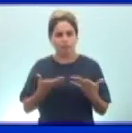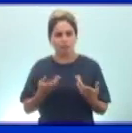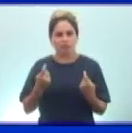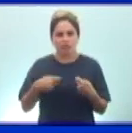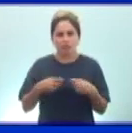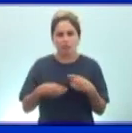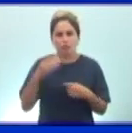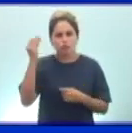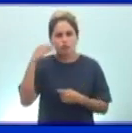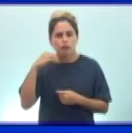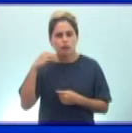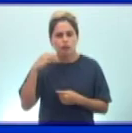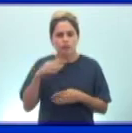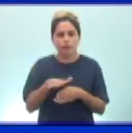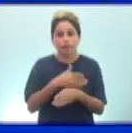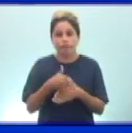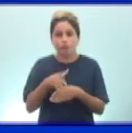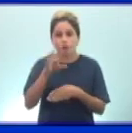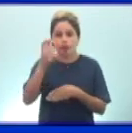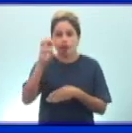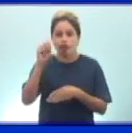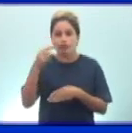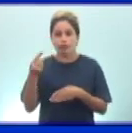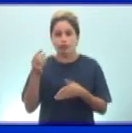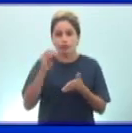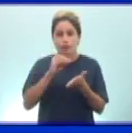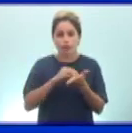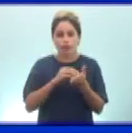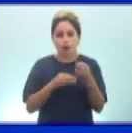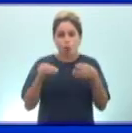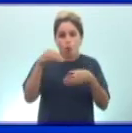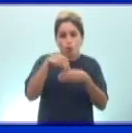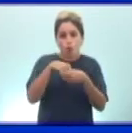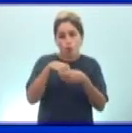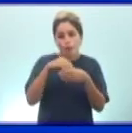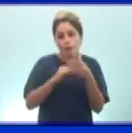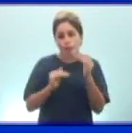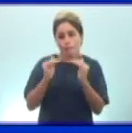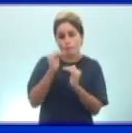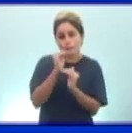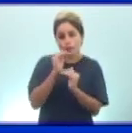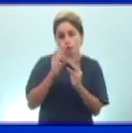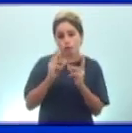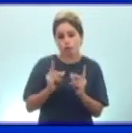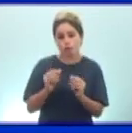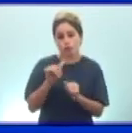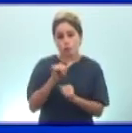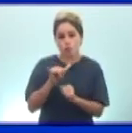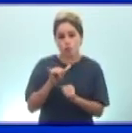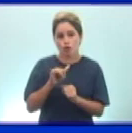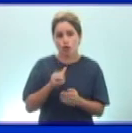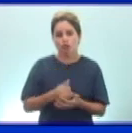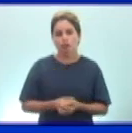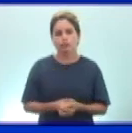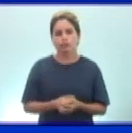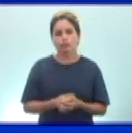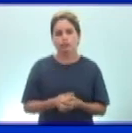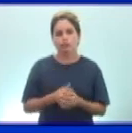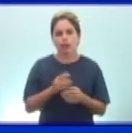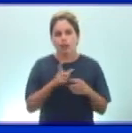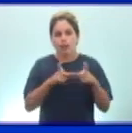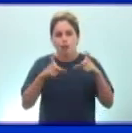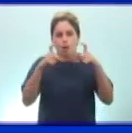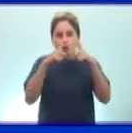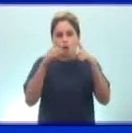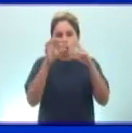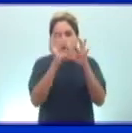los electrones de tal manera que me ocupe la mayor cantidad de orbitales posibles del mismo tipo, y los orbitales que me quedan en el último nivel